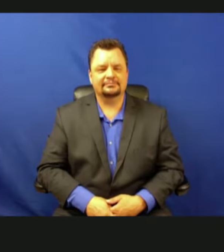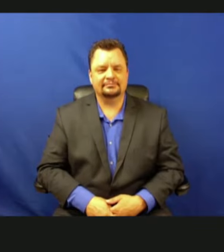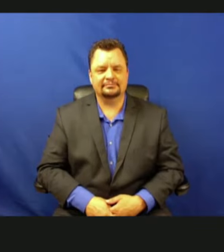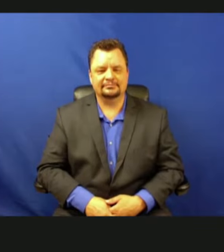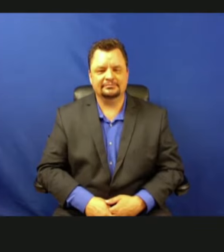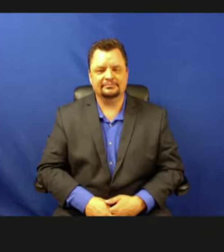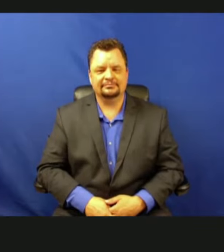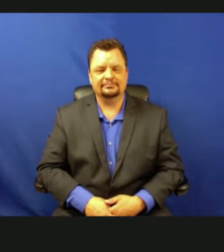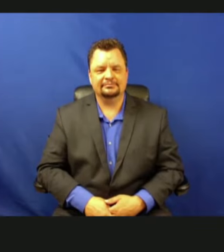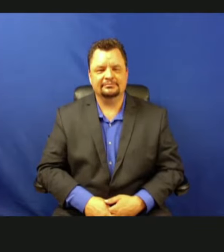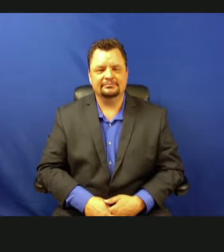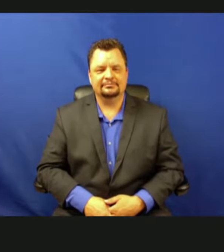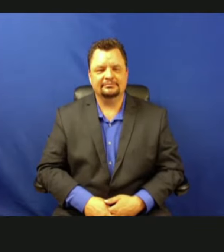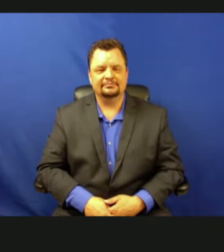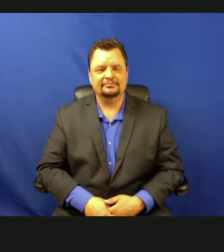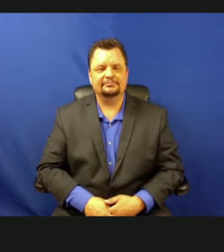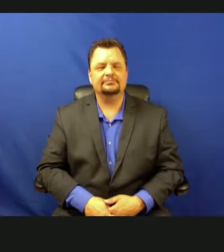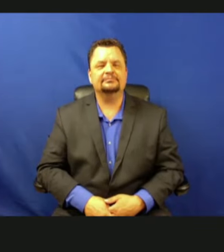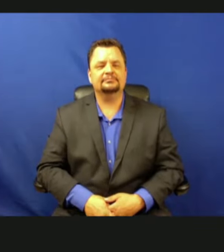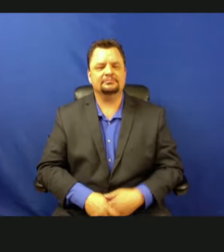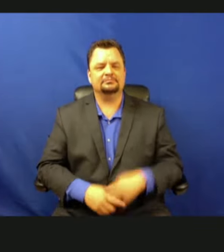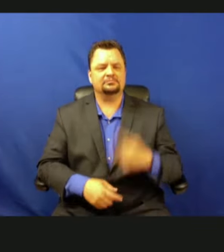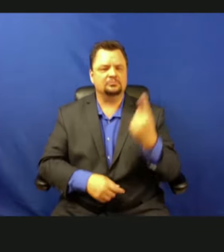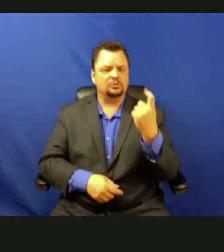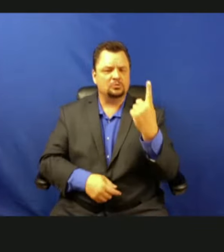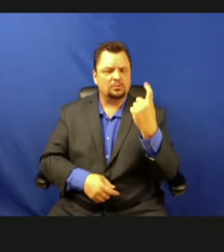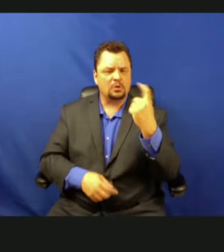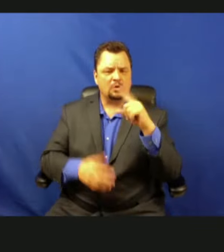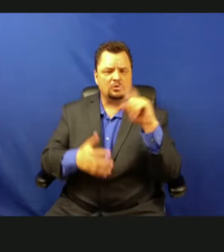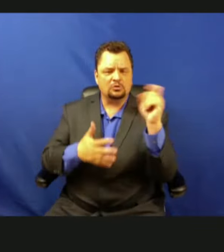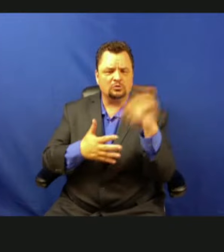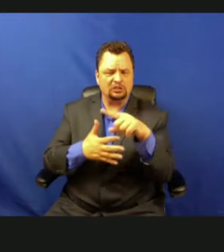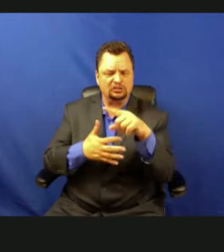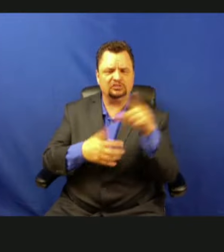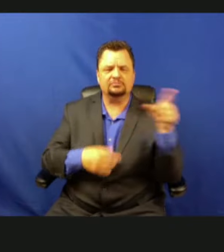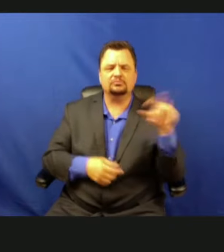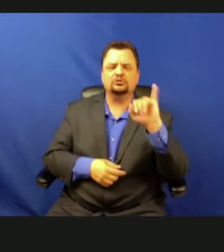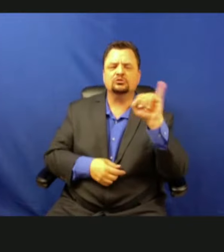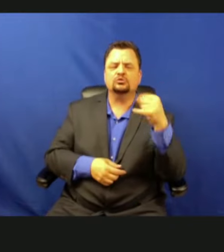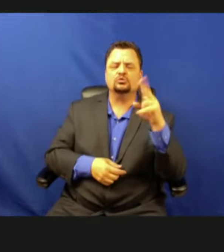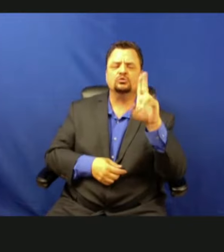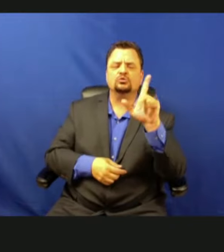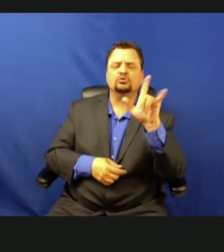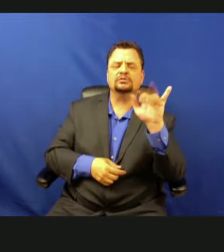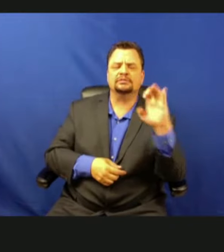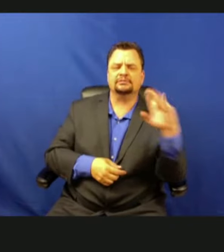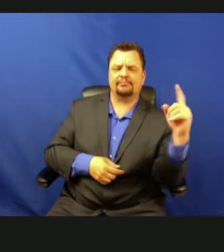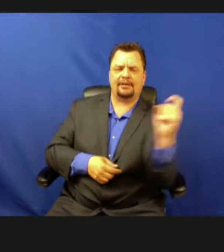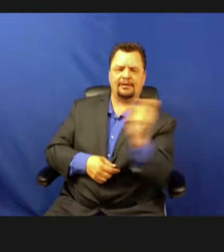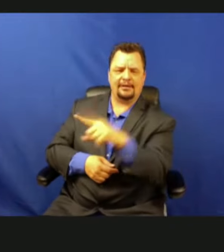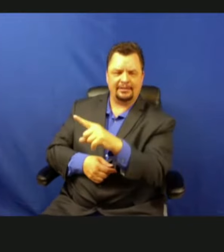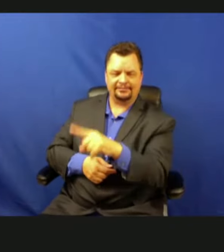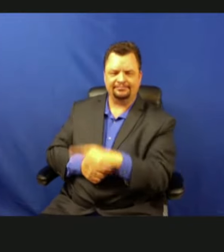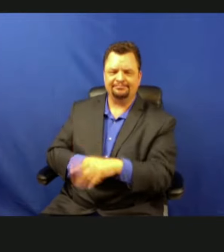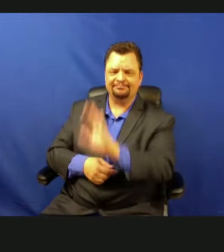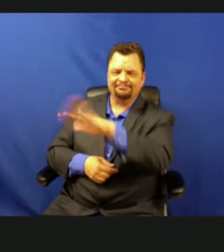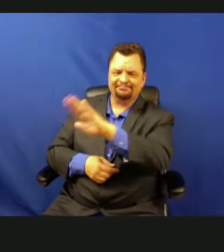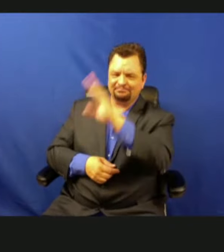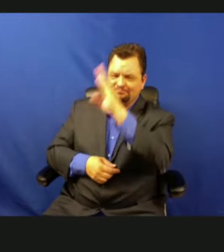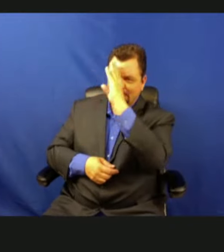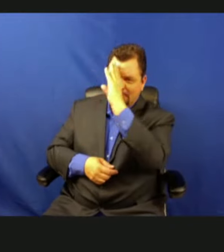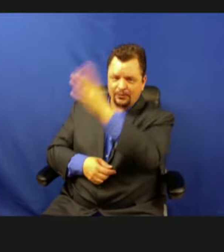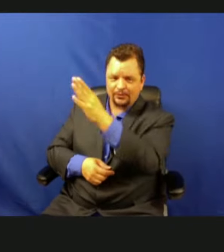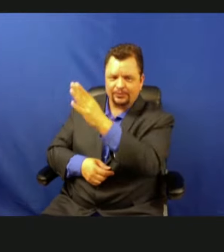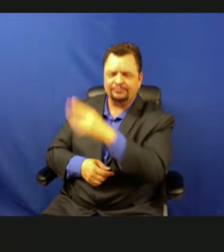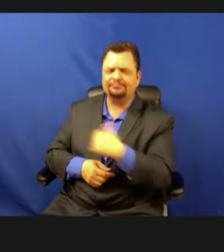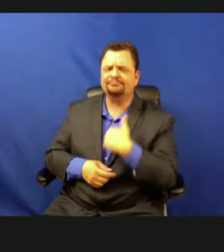We have one more question from Julie Martin. Go ahead, Julie. Yes, this is Julie with KKTV. I was just curious, we've seen reports come out this